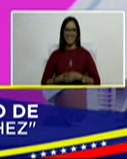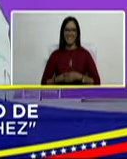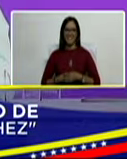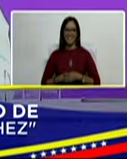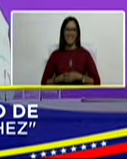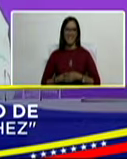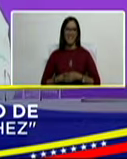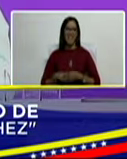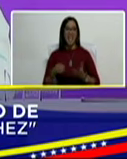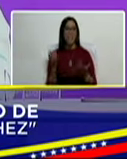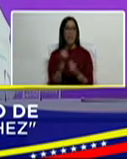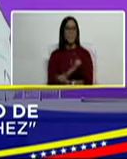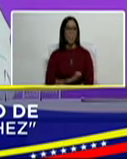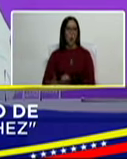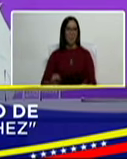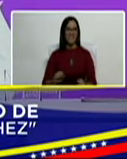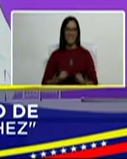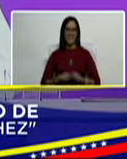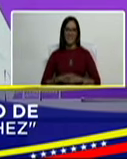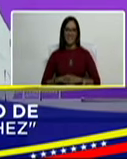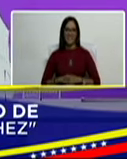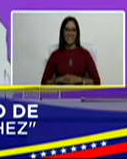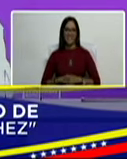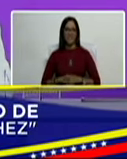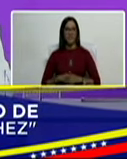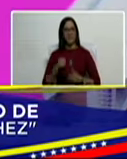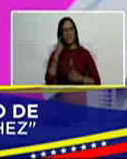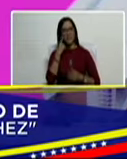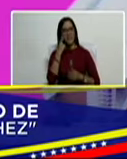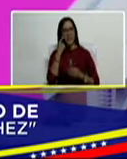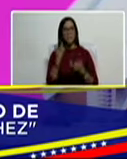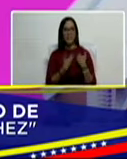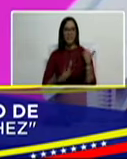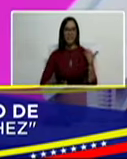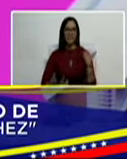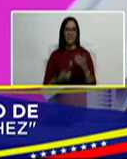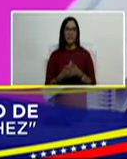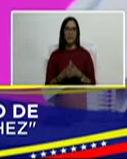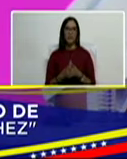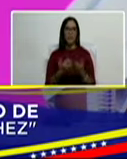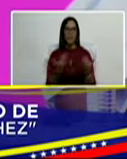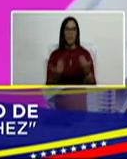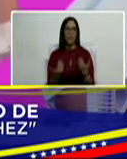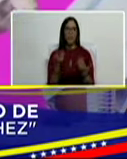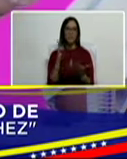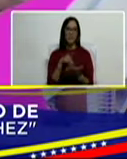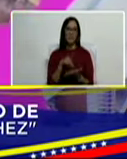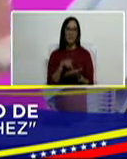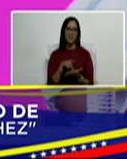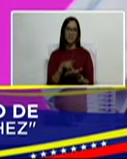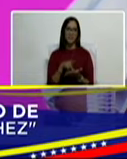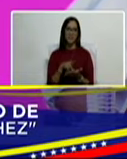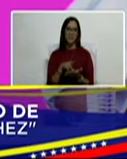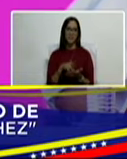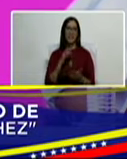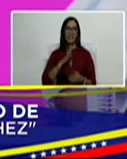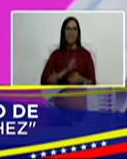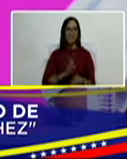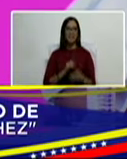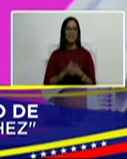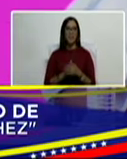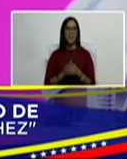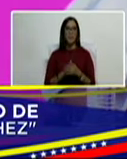presidente. E imposible. Fíjese, presidente, que cuando veníamos llegando, todavía estábamos en los